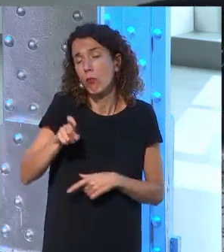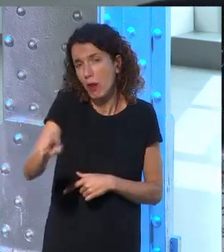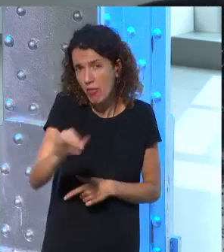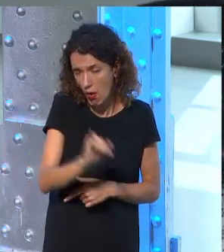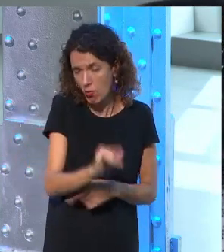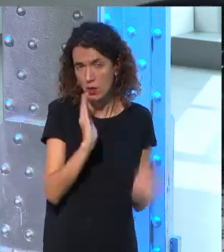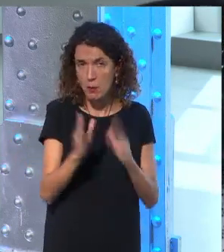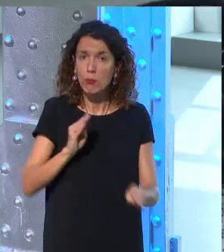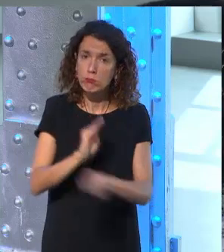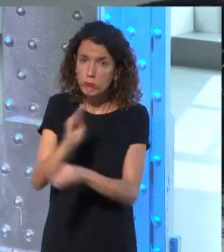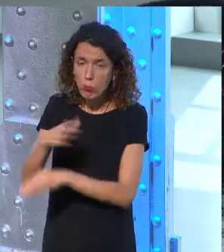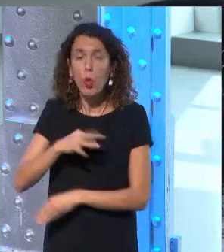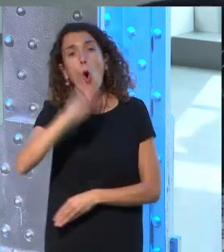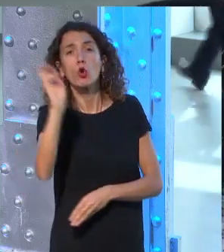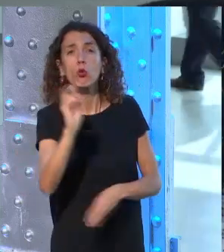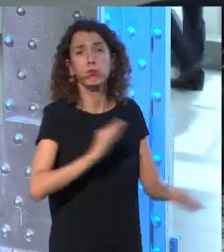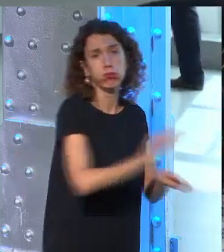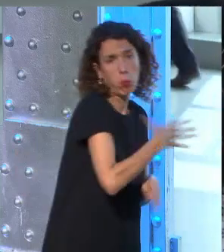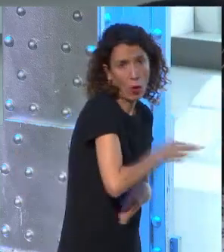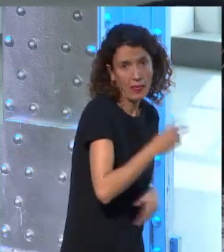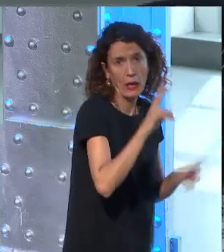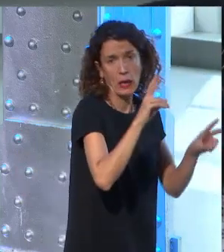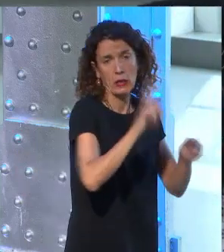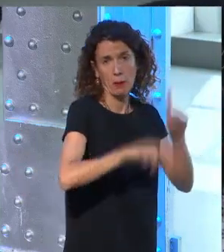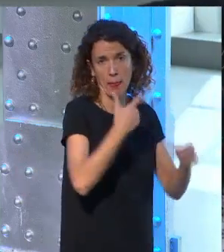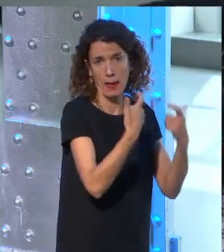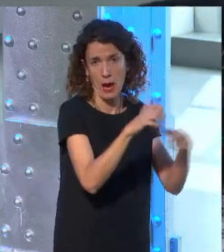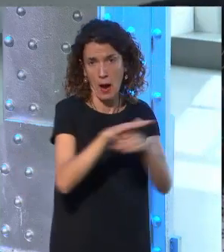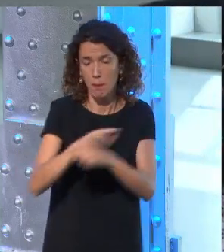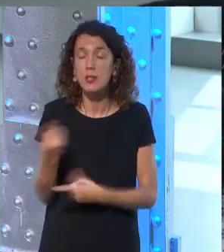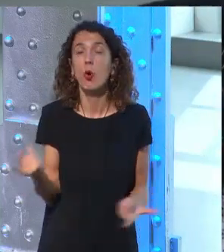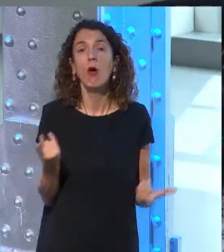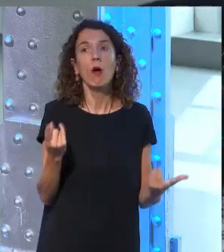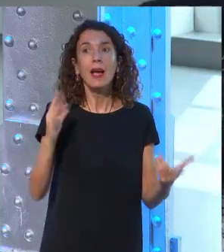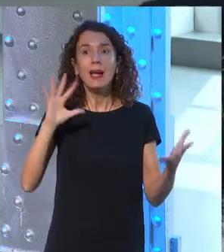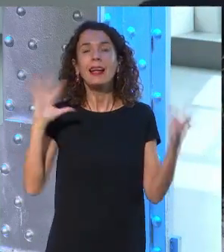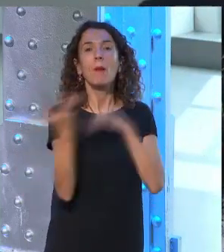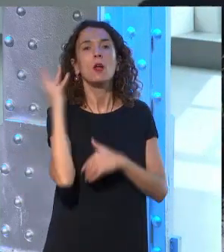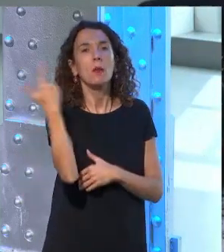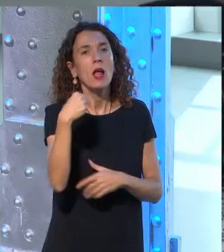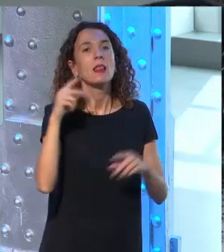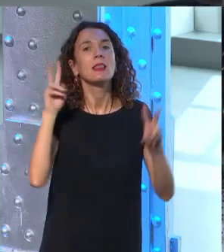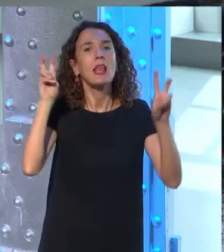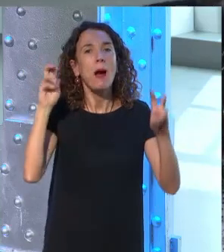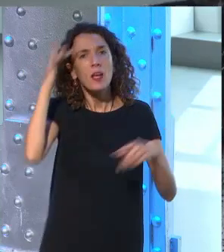o no, o se puede destinar a otra cosa. Entonces, en el ámbito del cambio climático también es una cuestión